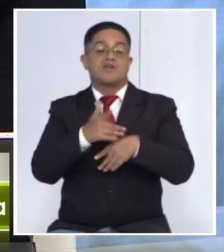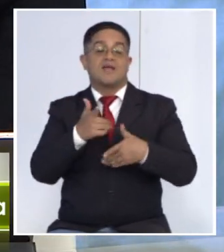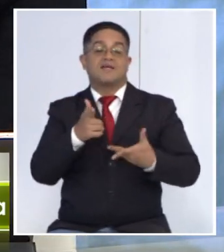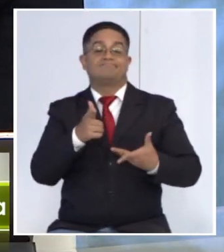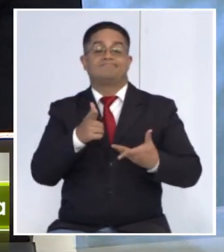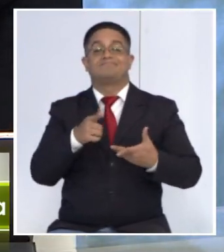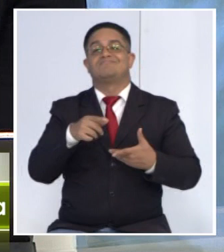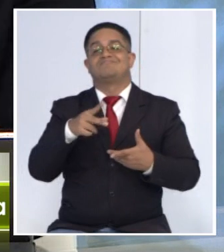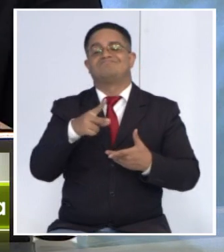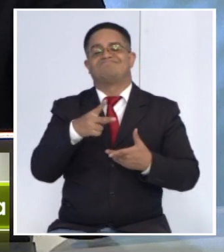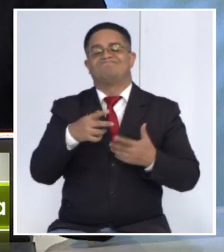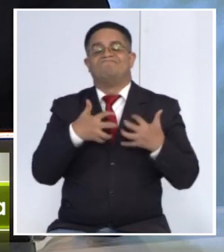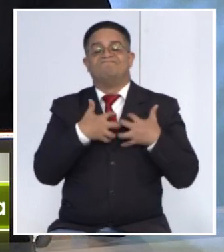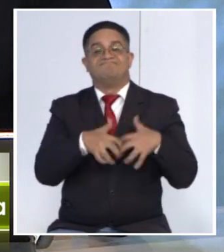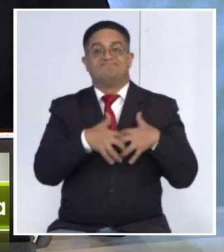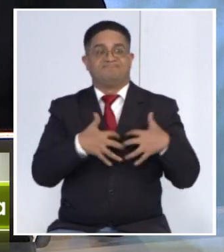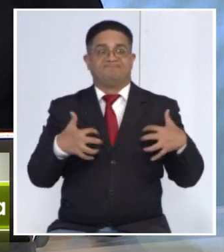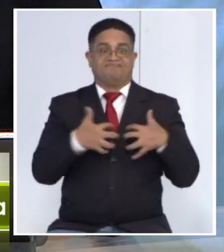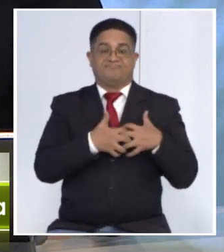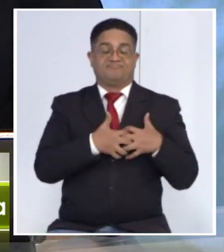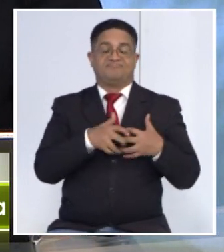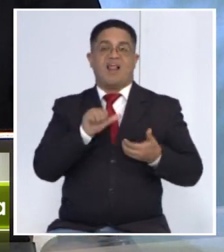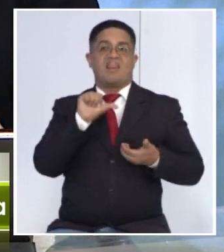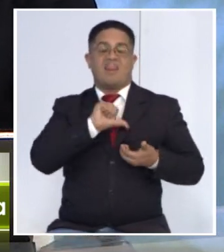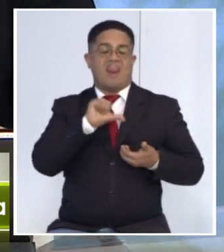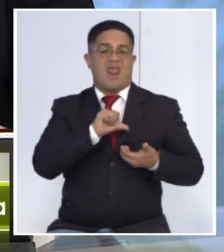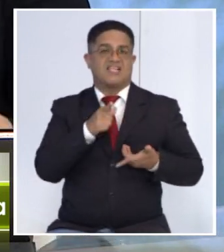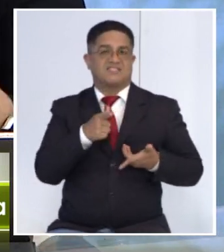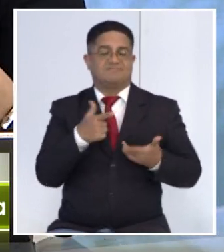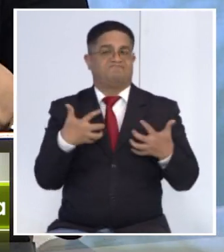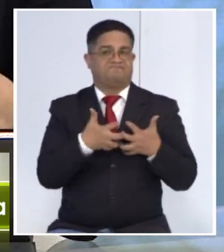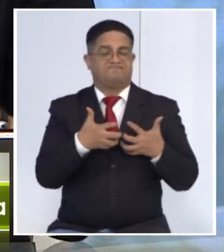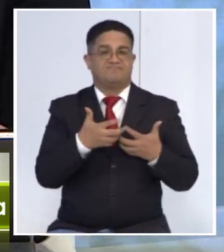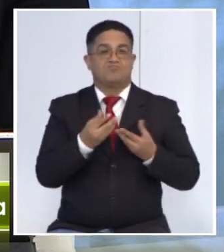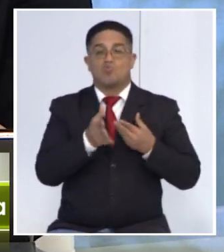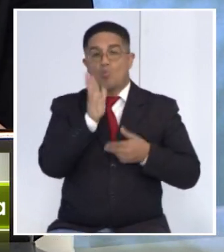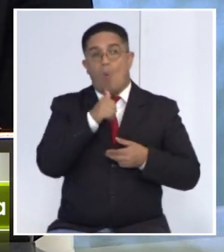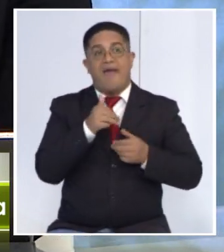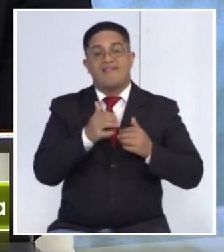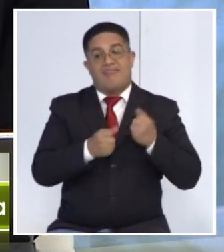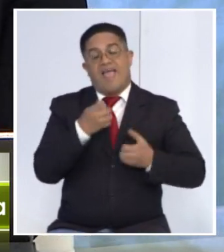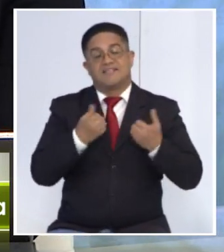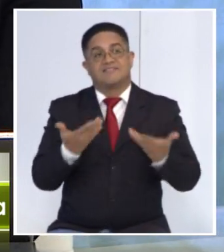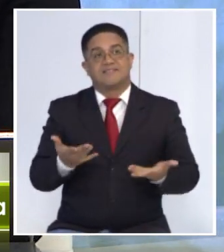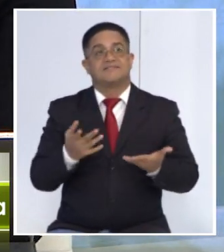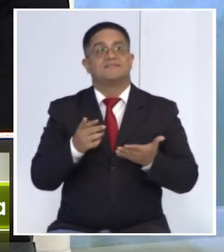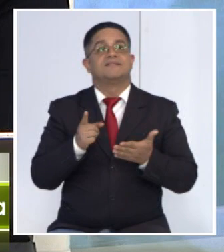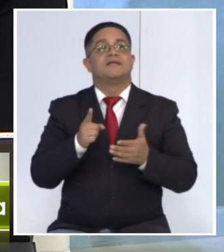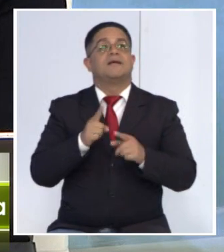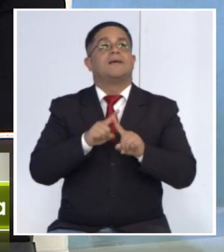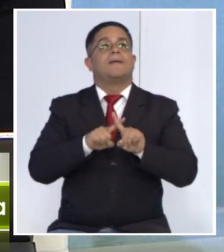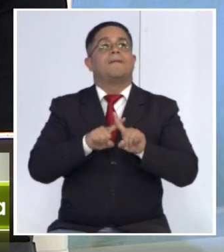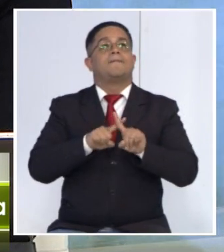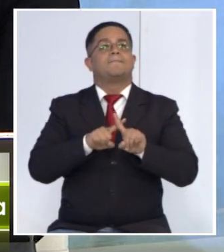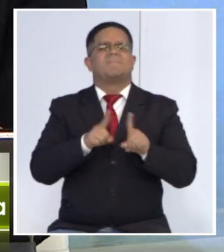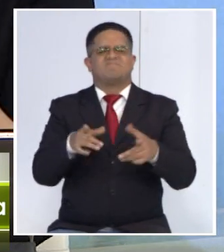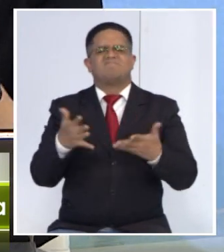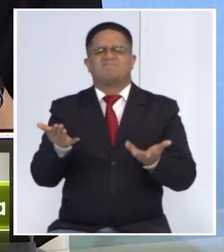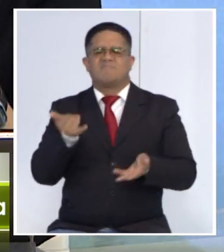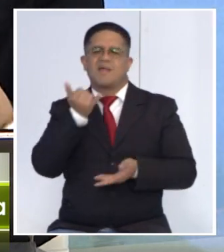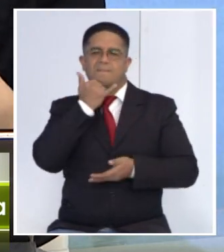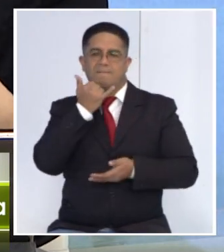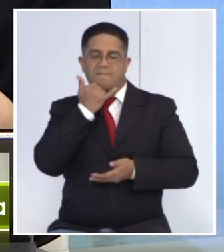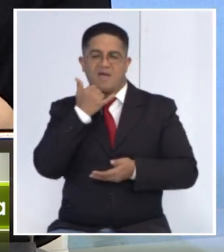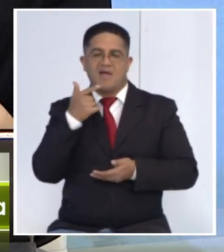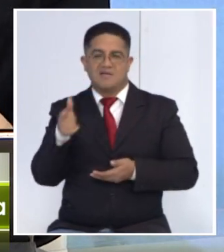suficiente leche y le pasa desde el momento del parto. Incluso le recetaron algunas pastillas para la estimulación, pero que no, esto no sucede. Y le